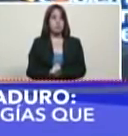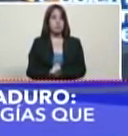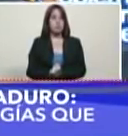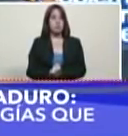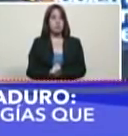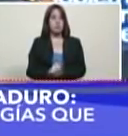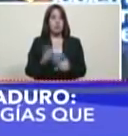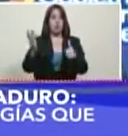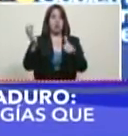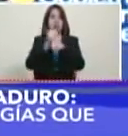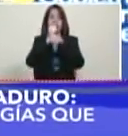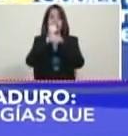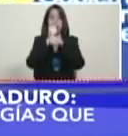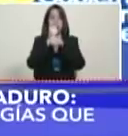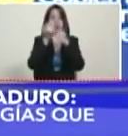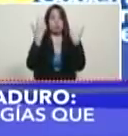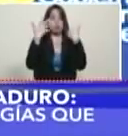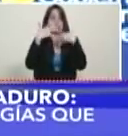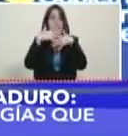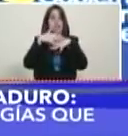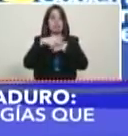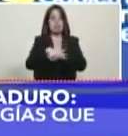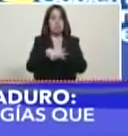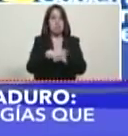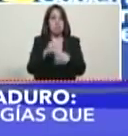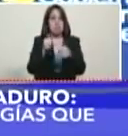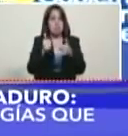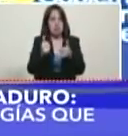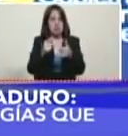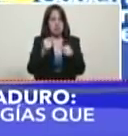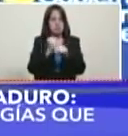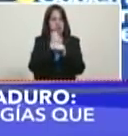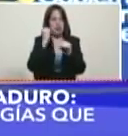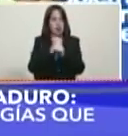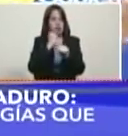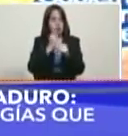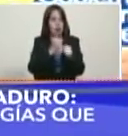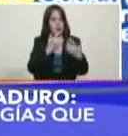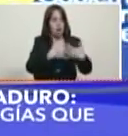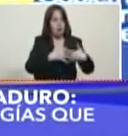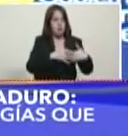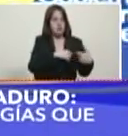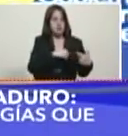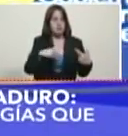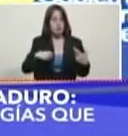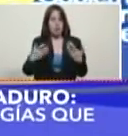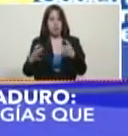Lograr una integración armónica, productiva, entre el sector privado,